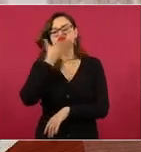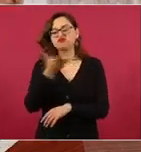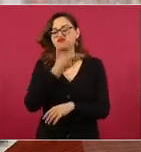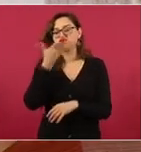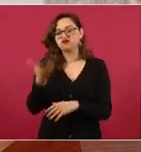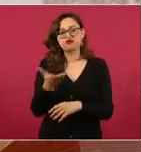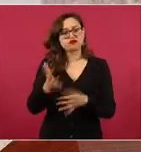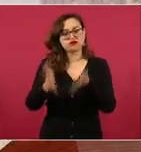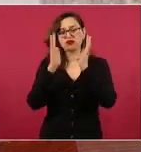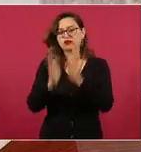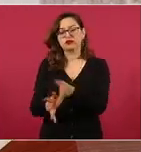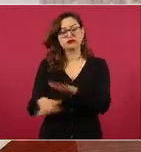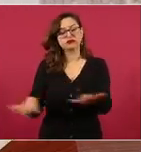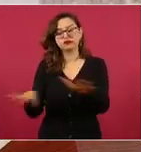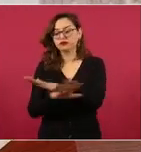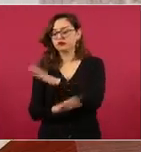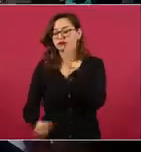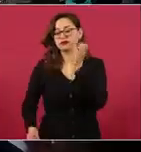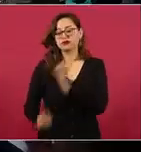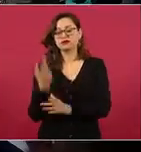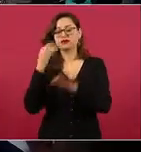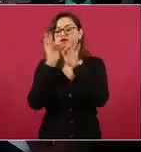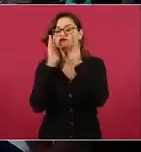Ya esto cambió.